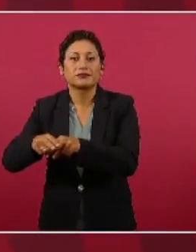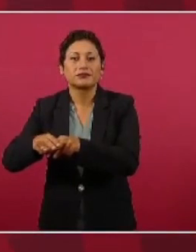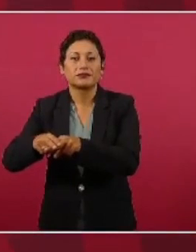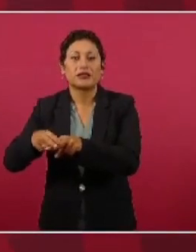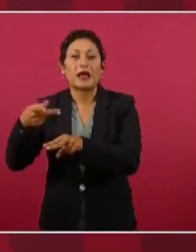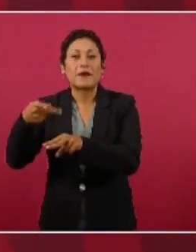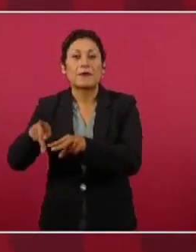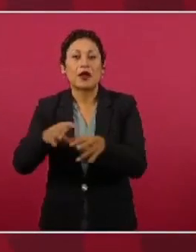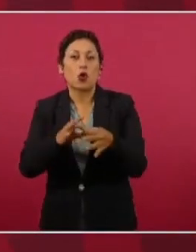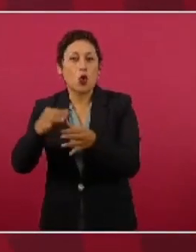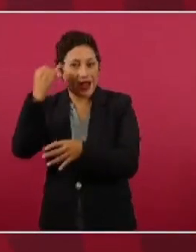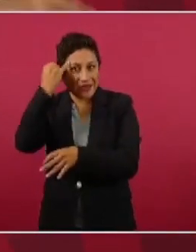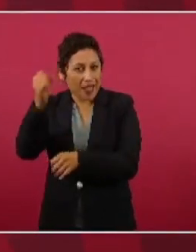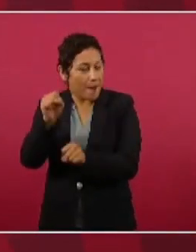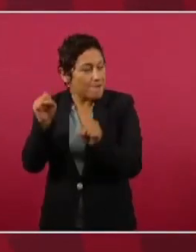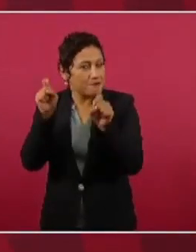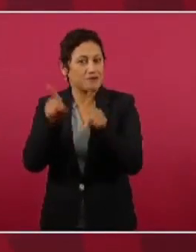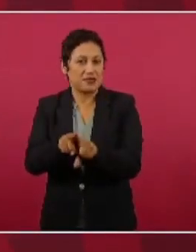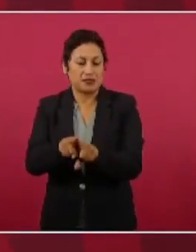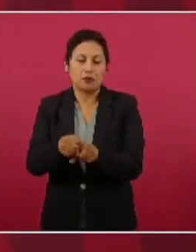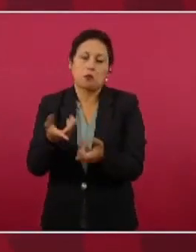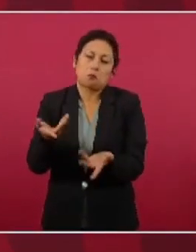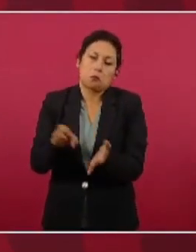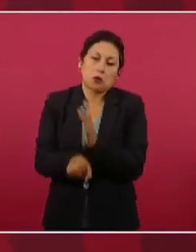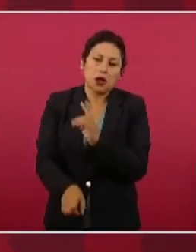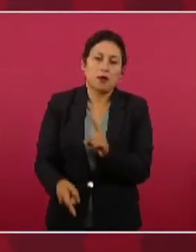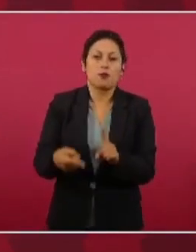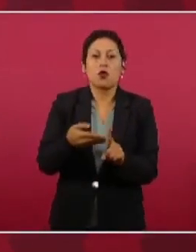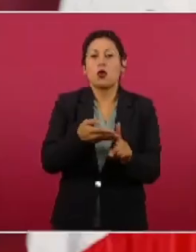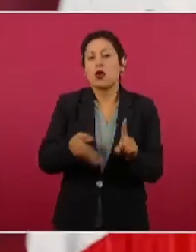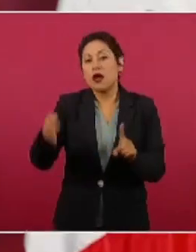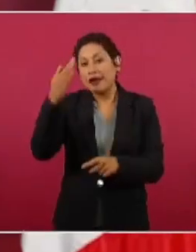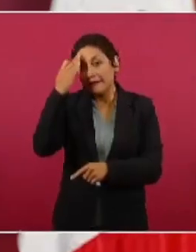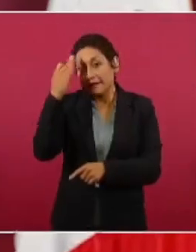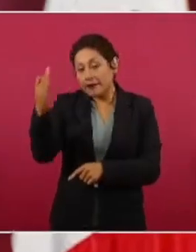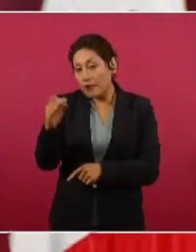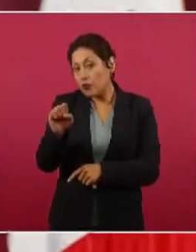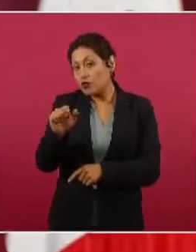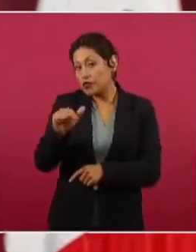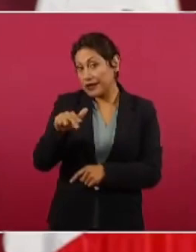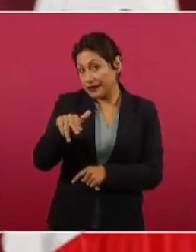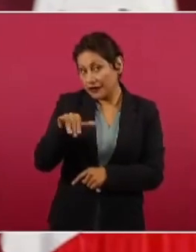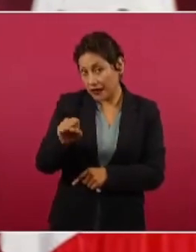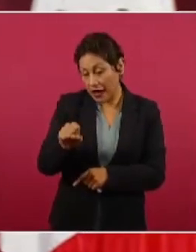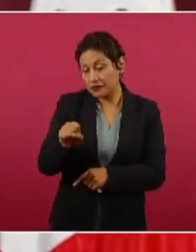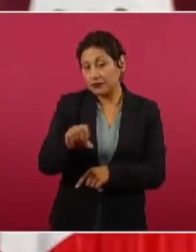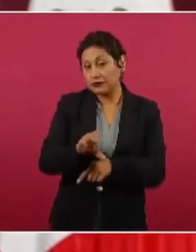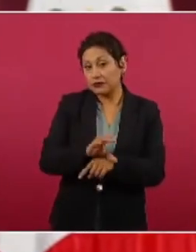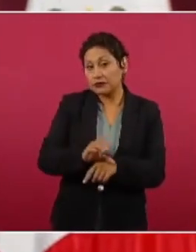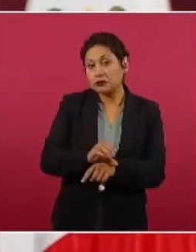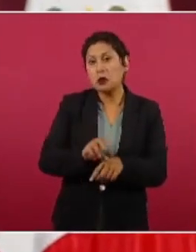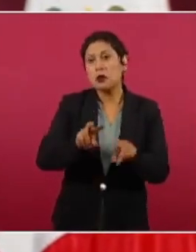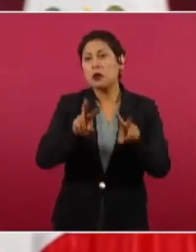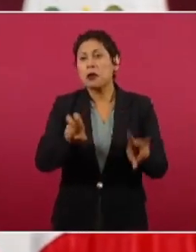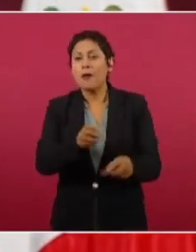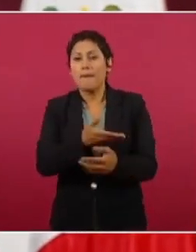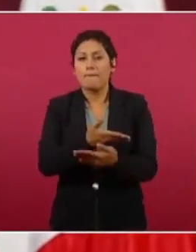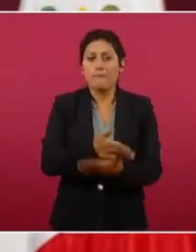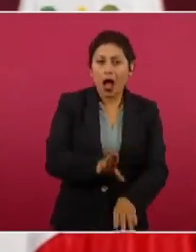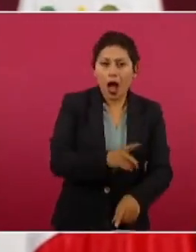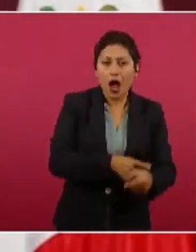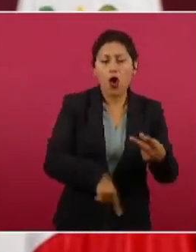Salinas le dio tiempo de los bancos, le dio tiempo de las empresas de